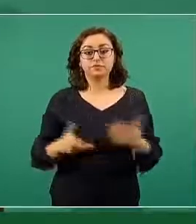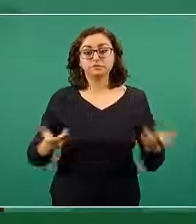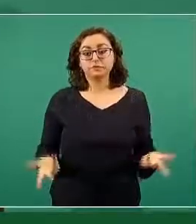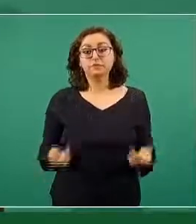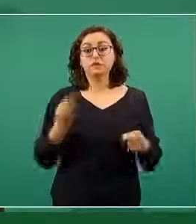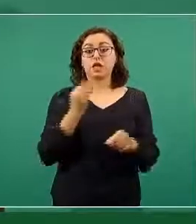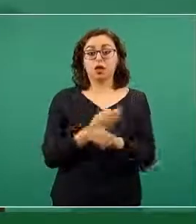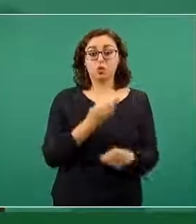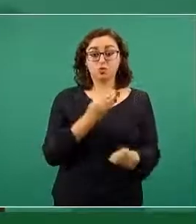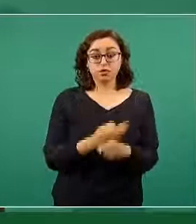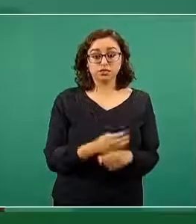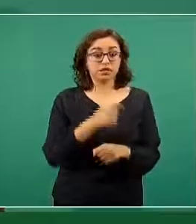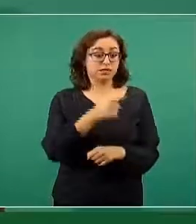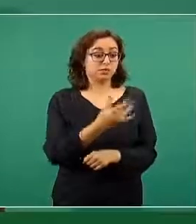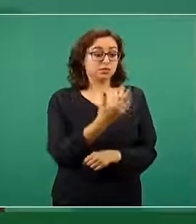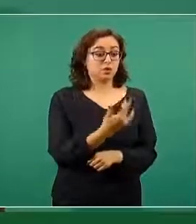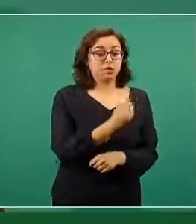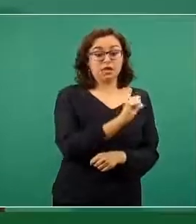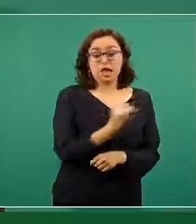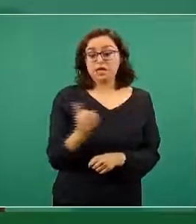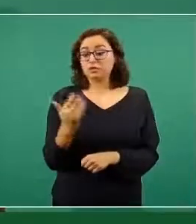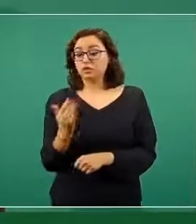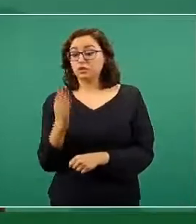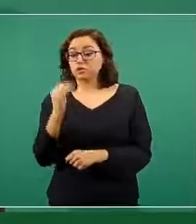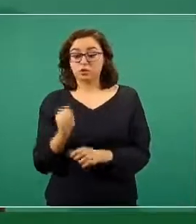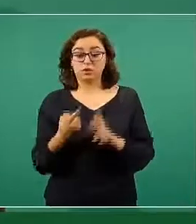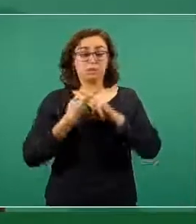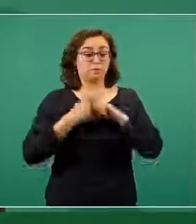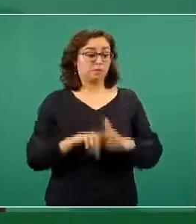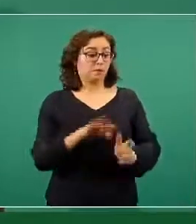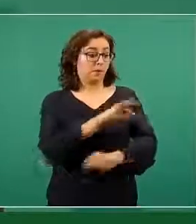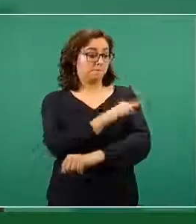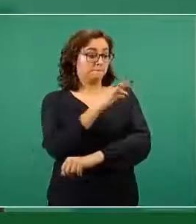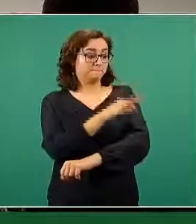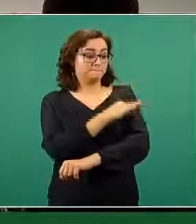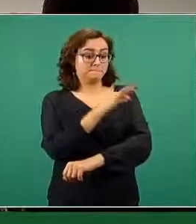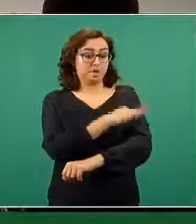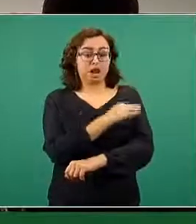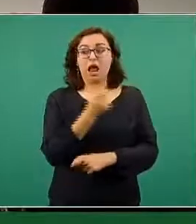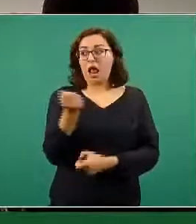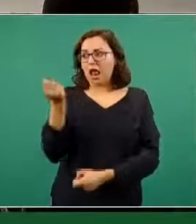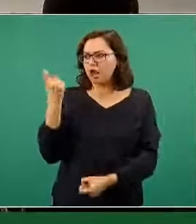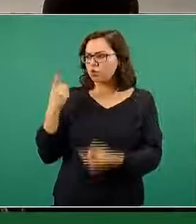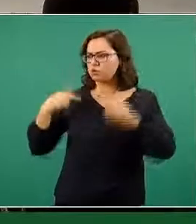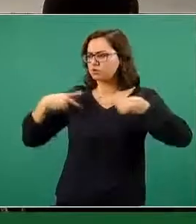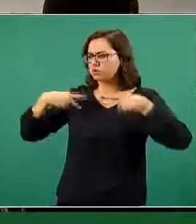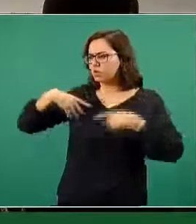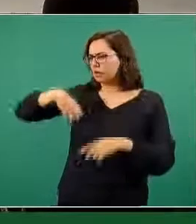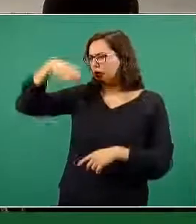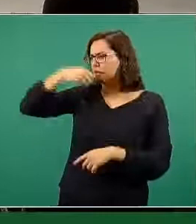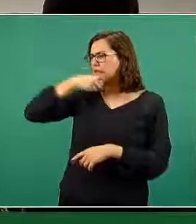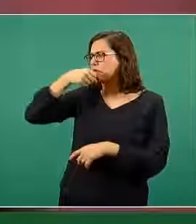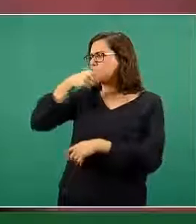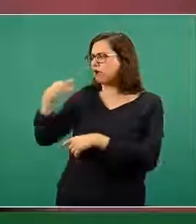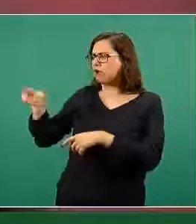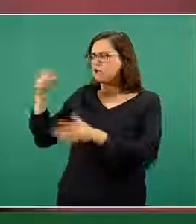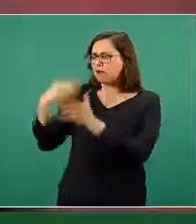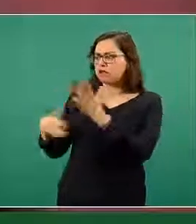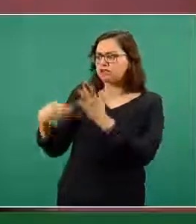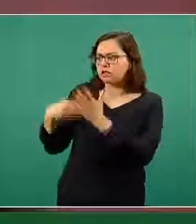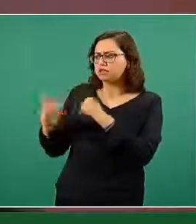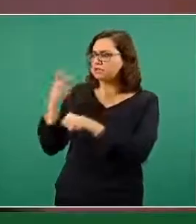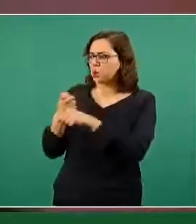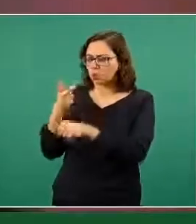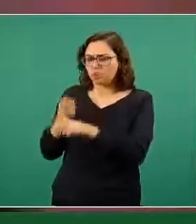50 a 59, podrían acudir estas personas de las que usted habla, Alejandrina,